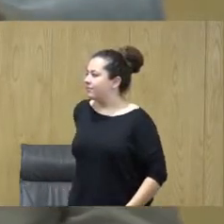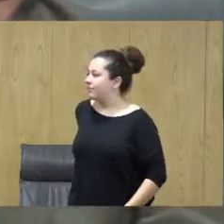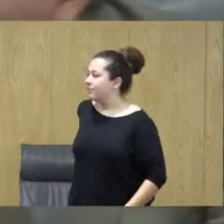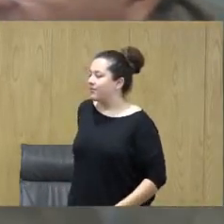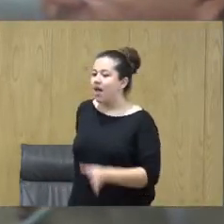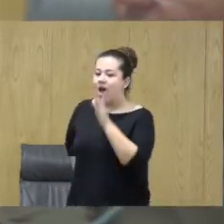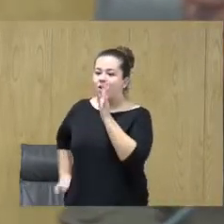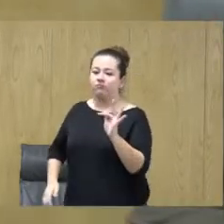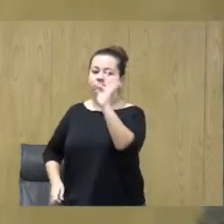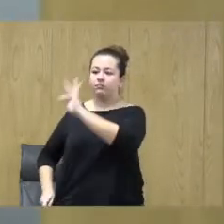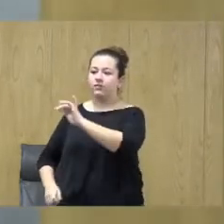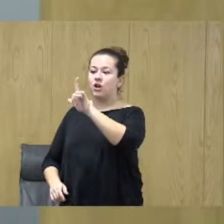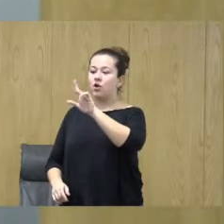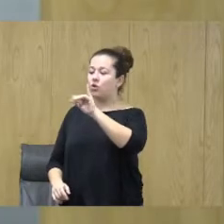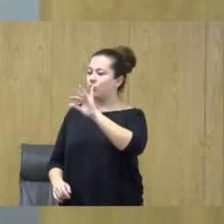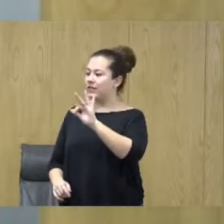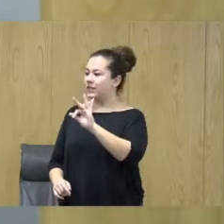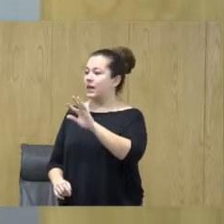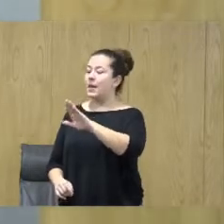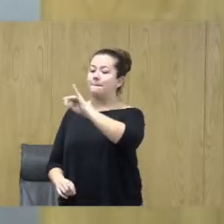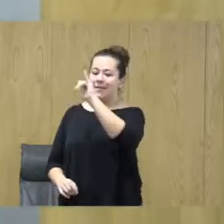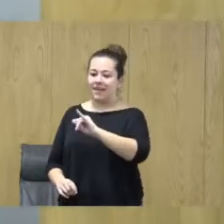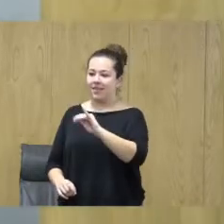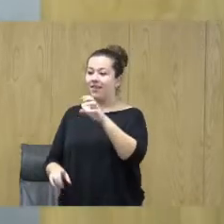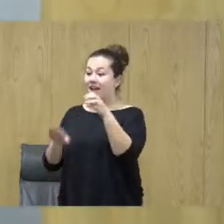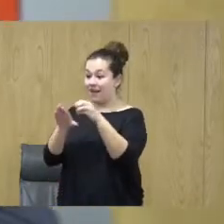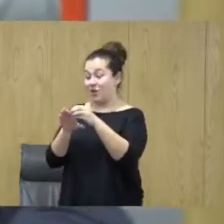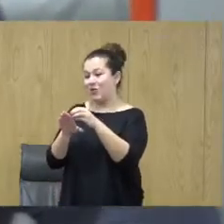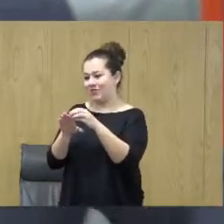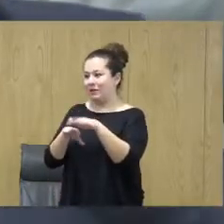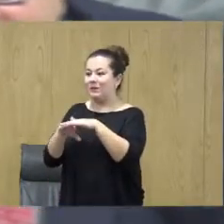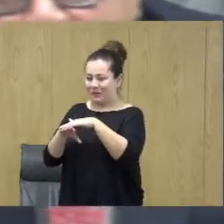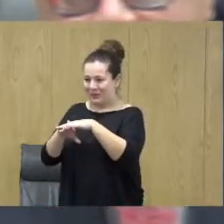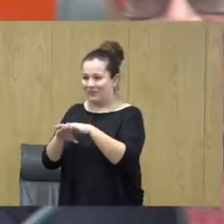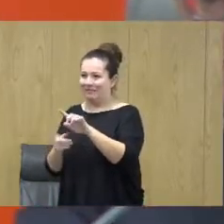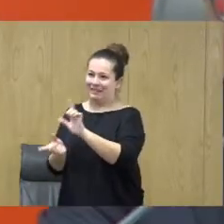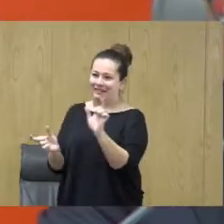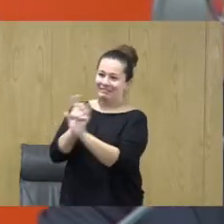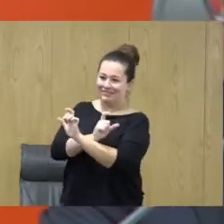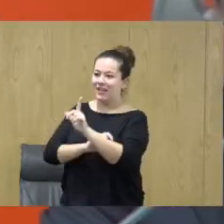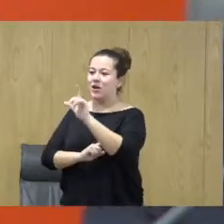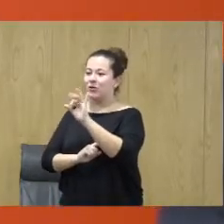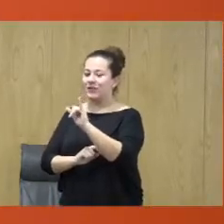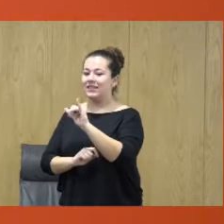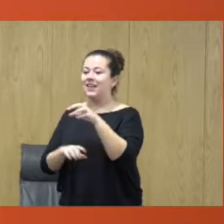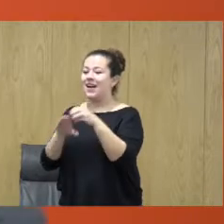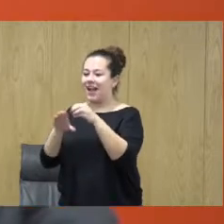Tiene la palabra Luis Pérez Cayo, Luis Cayo Pérez, perdón, presidente del